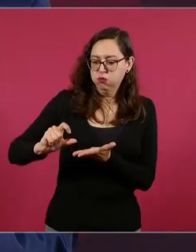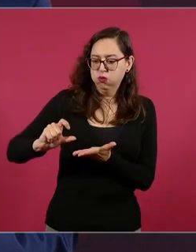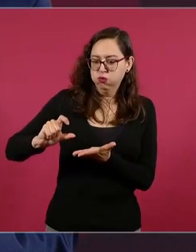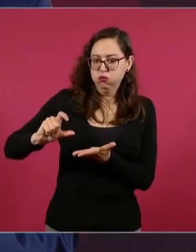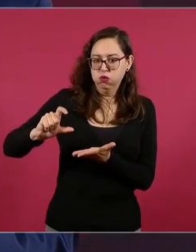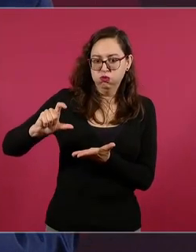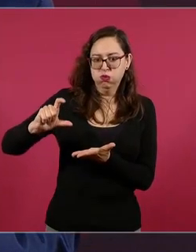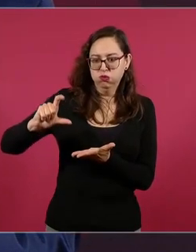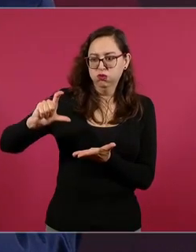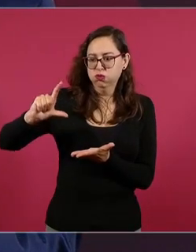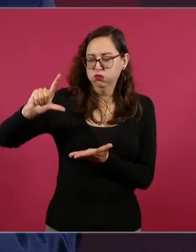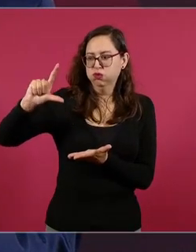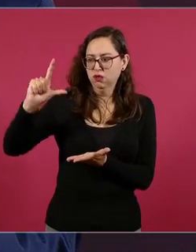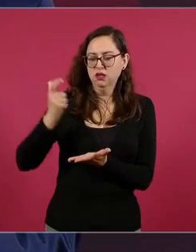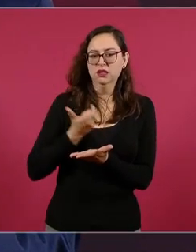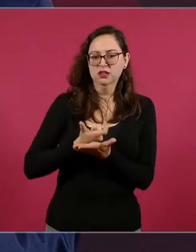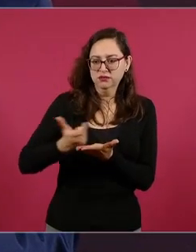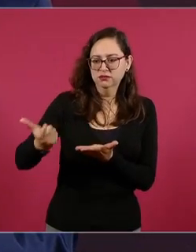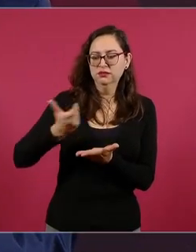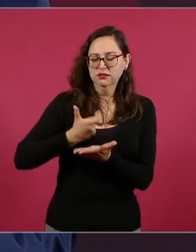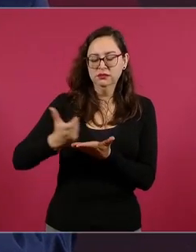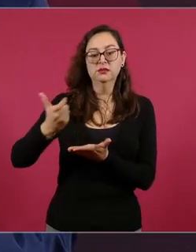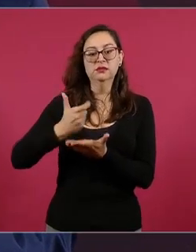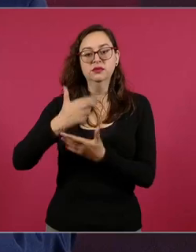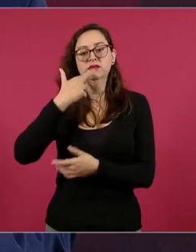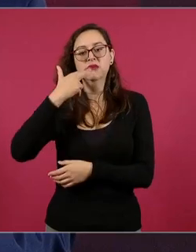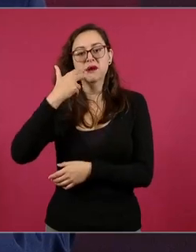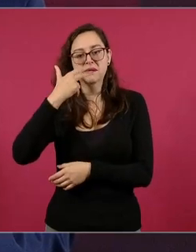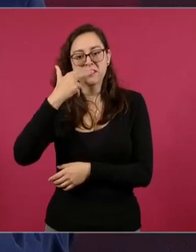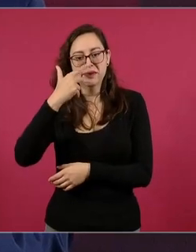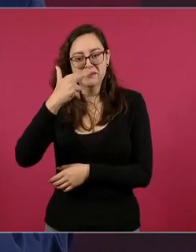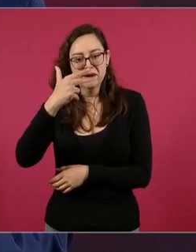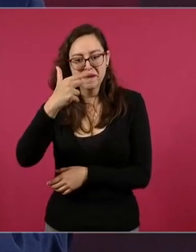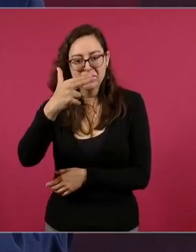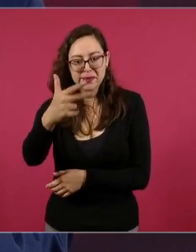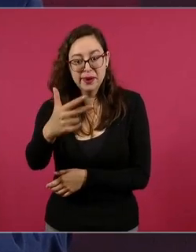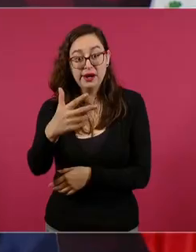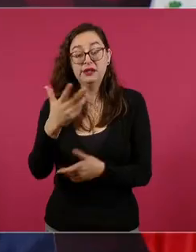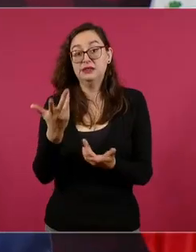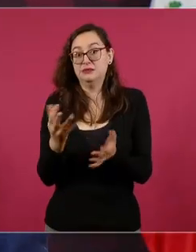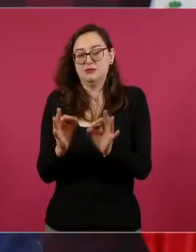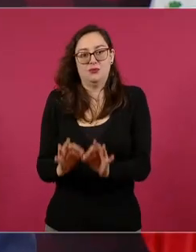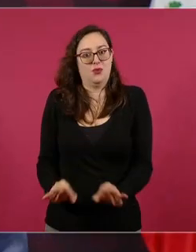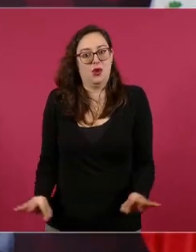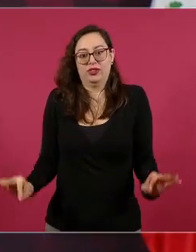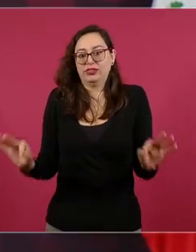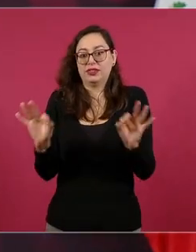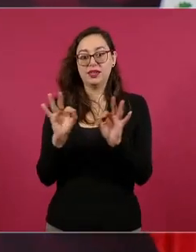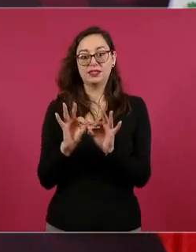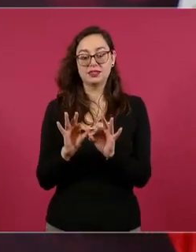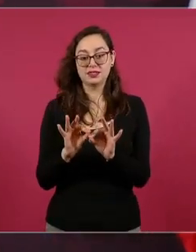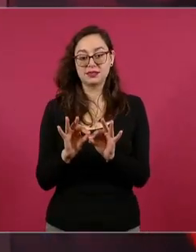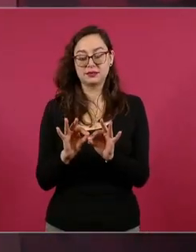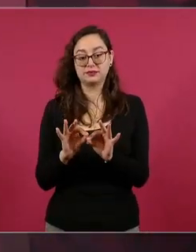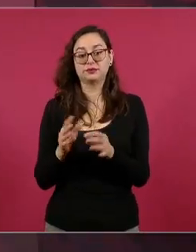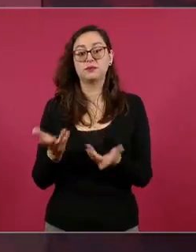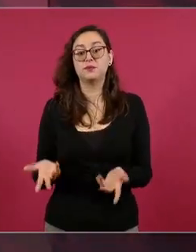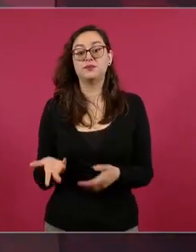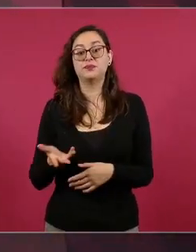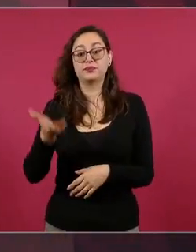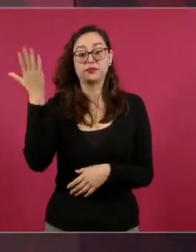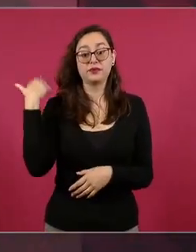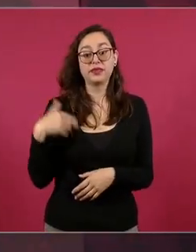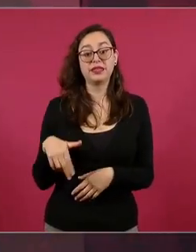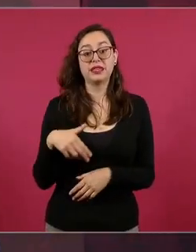la política económica que se está aplicando. Se tenían de ahorros en el